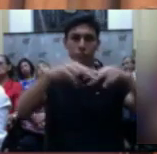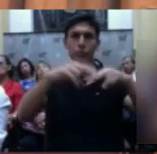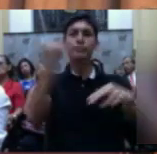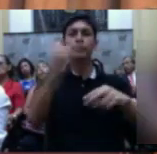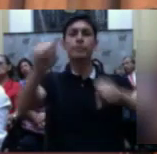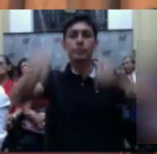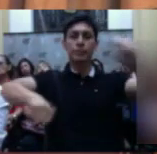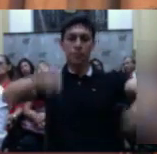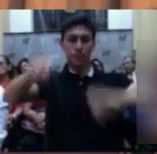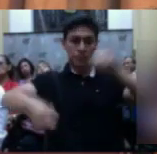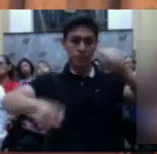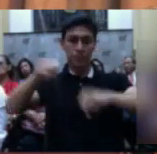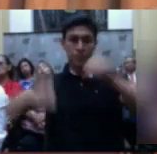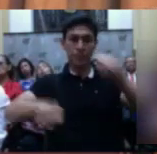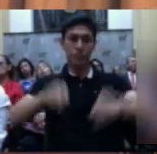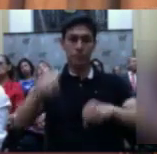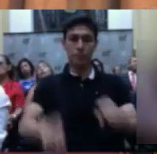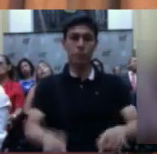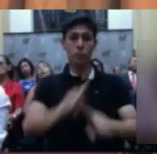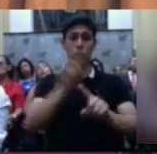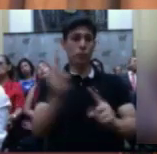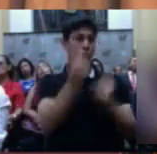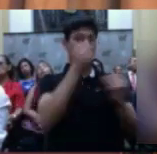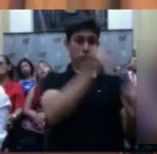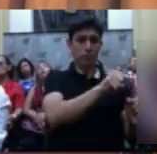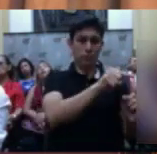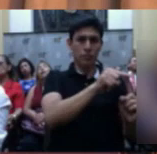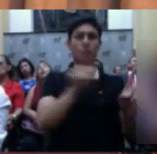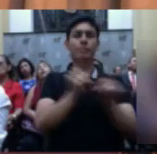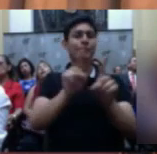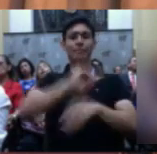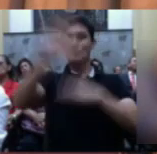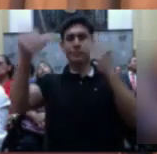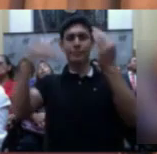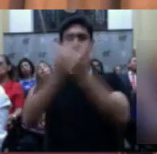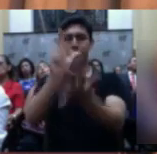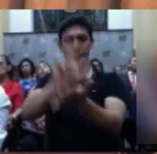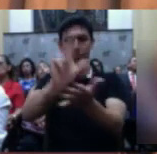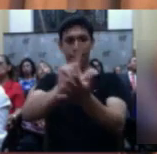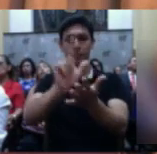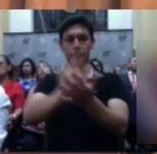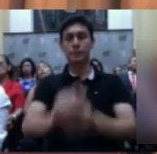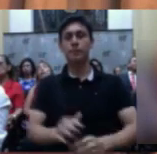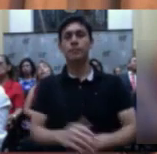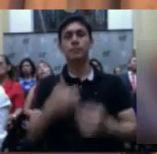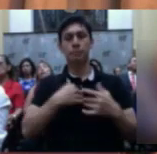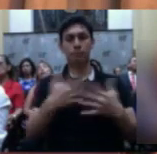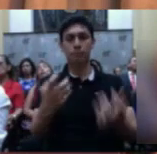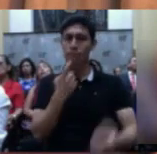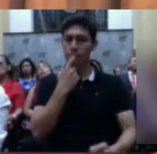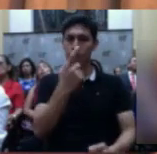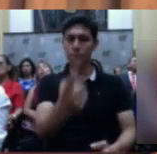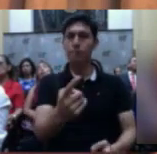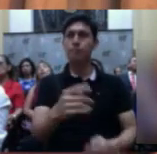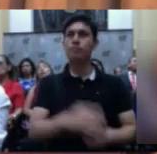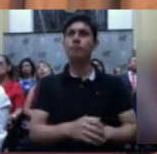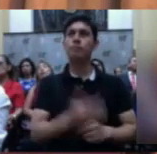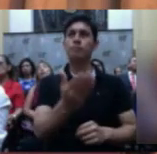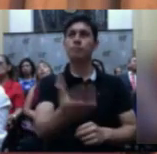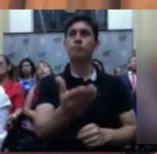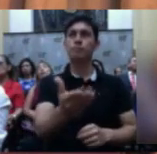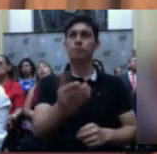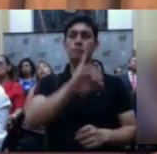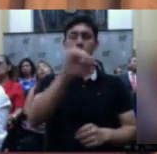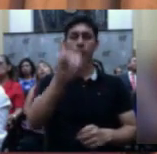distritos, sino de todo Lima. Quiero finalizar mencionando a nuestro condecorado Javier de Belaúnde López